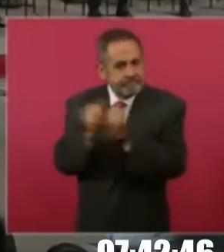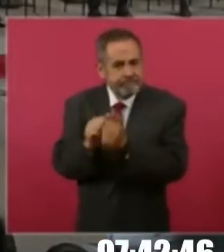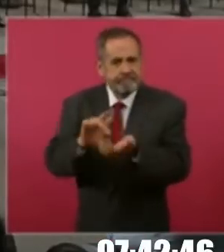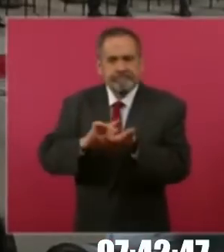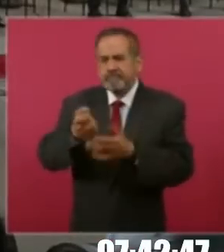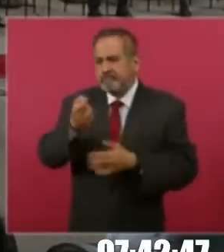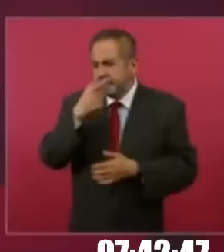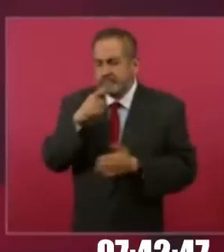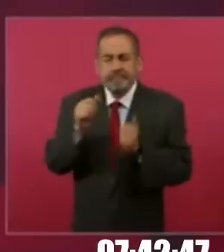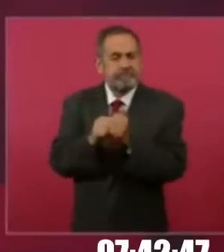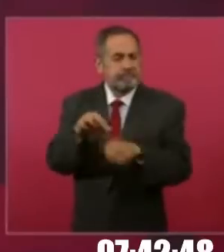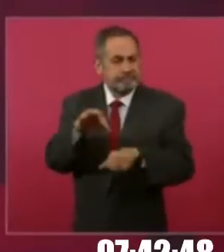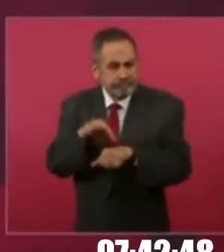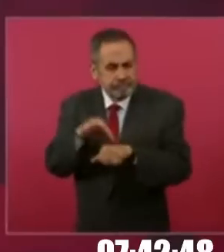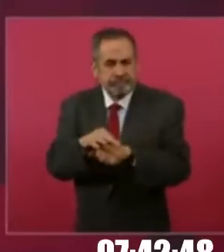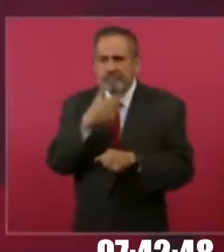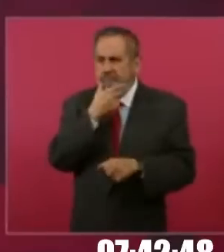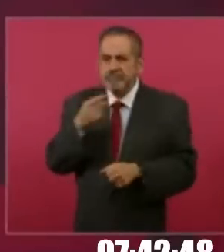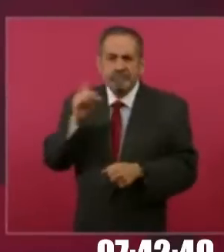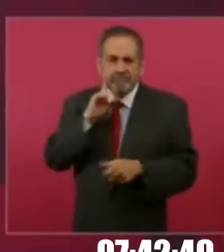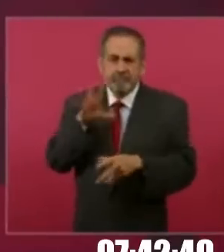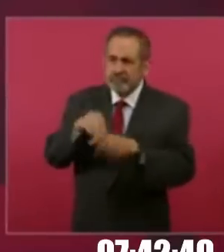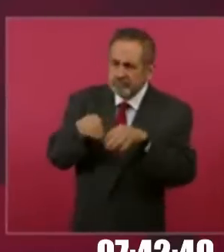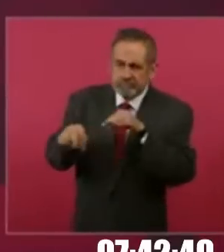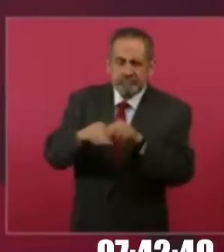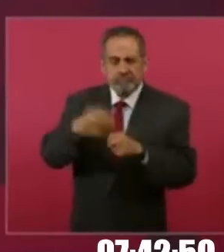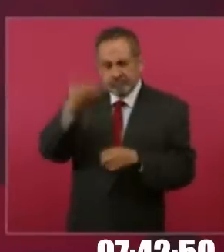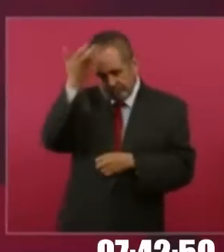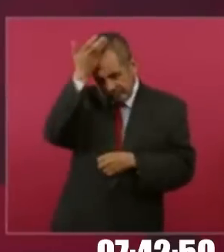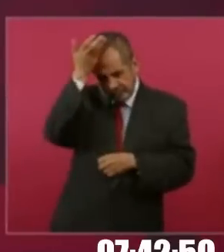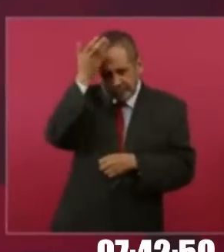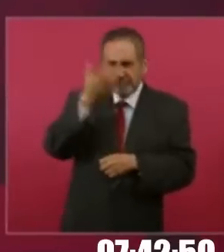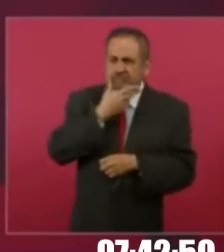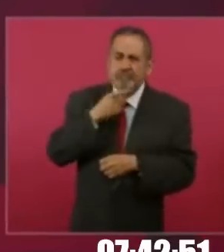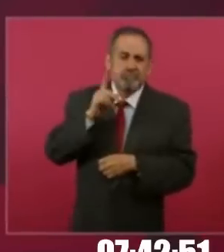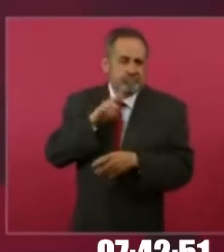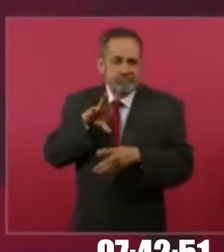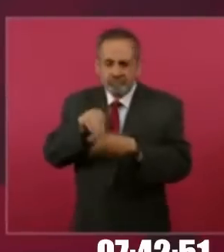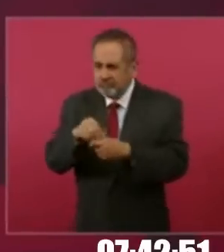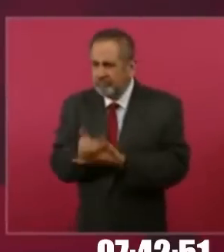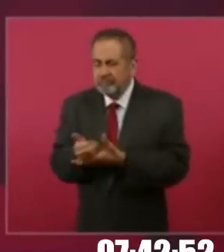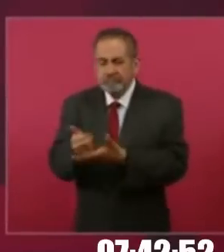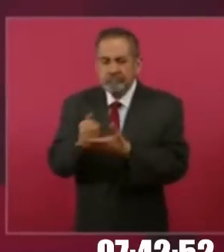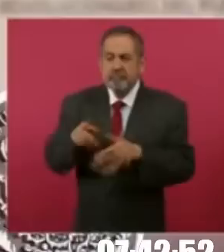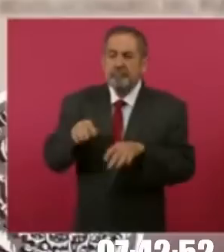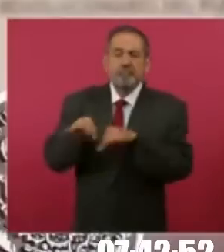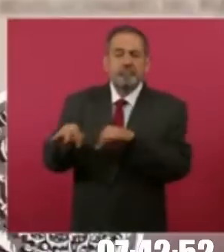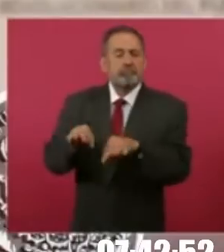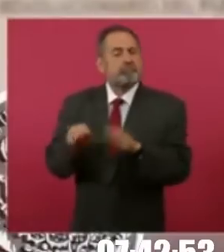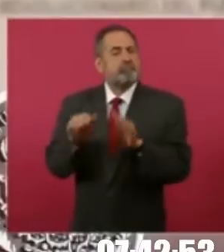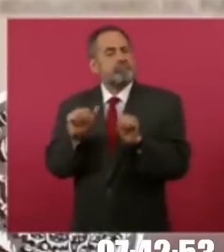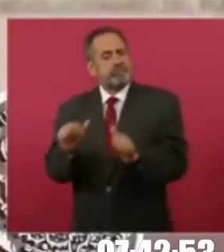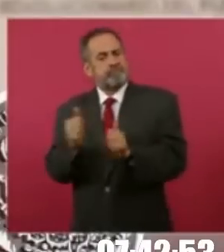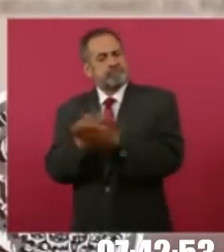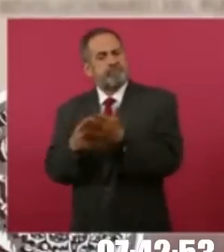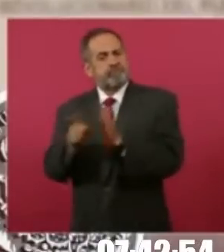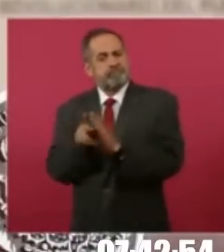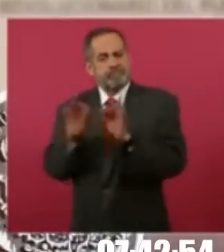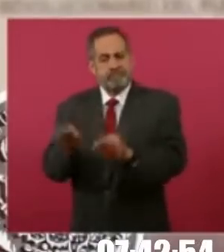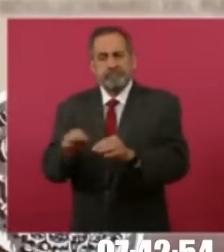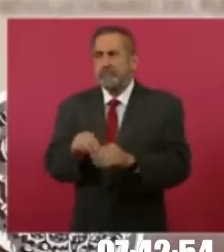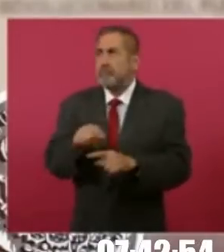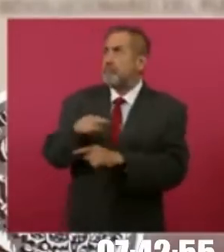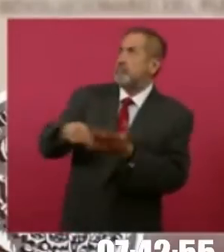tengan doctores y doctoras enfermeros y enfermeras que estos tengan certeza laboral que las instalaciones